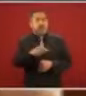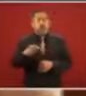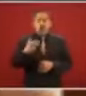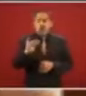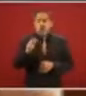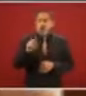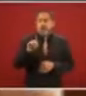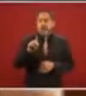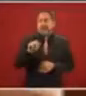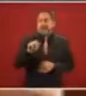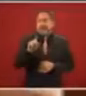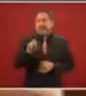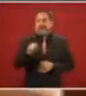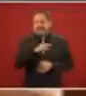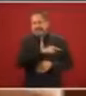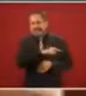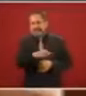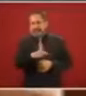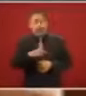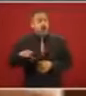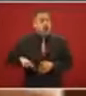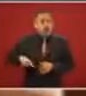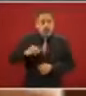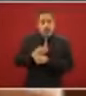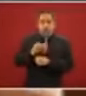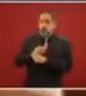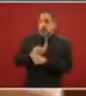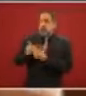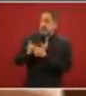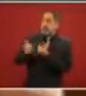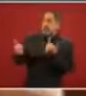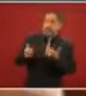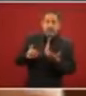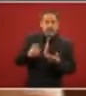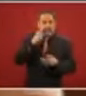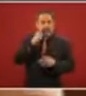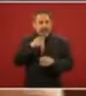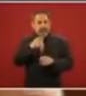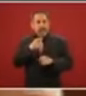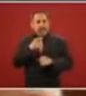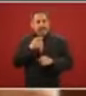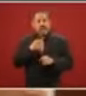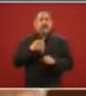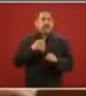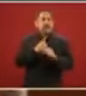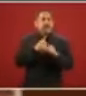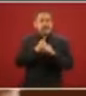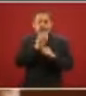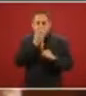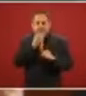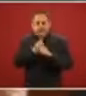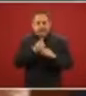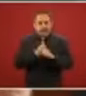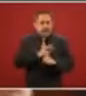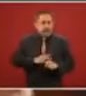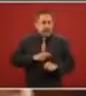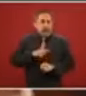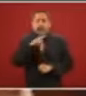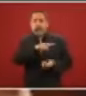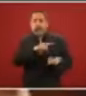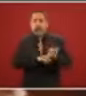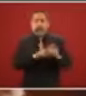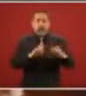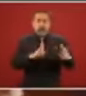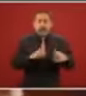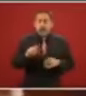y la promoción que está haciendo el actual gobierno buscando la independencia de los fertilizantes, la posible instalación de la planta de amoníaco en la bahía